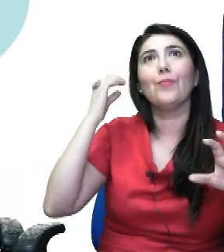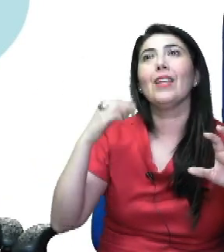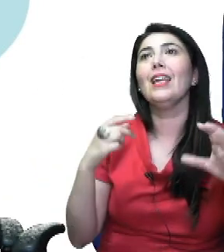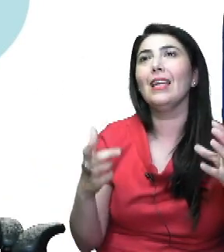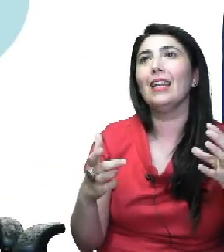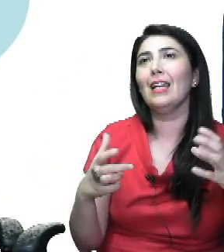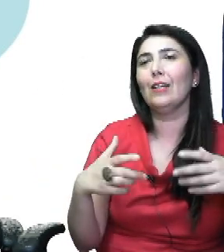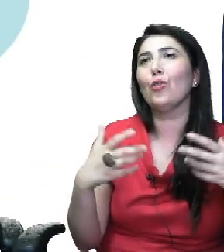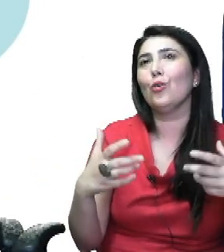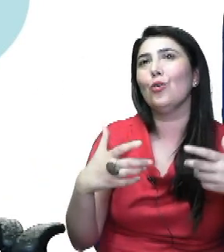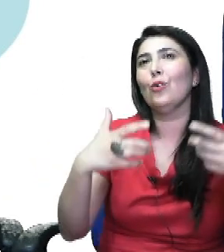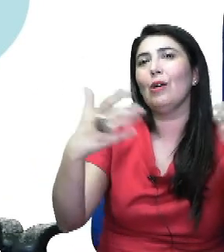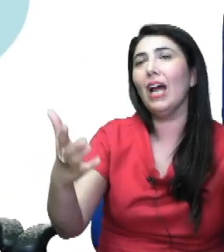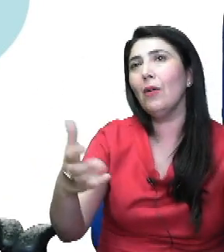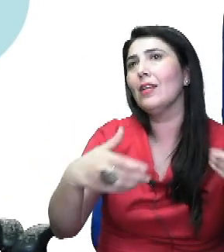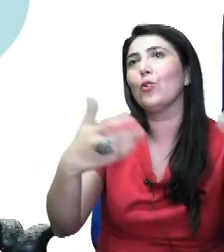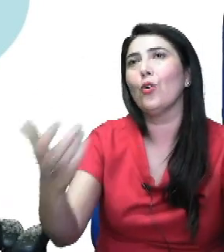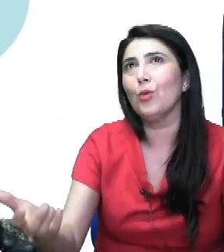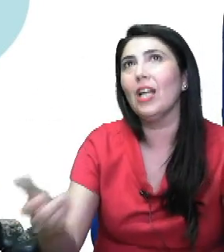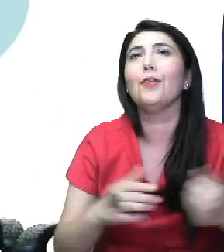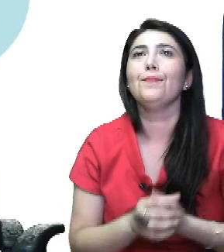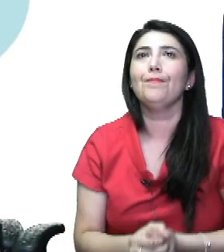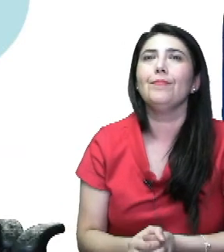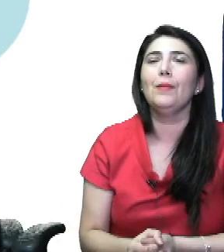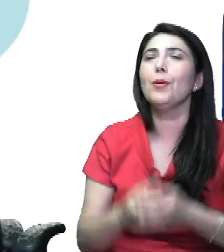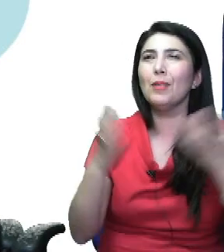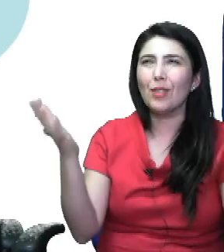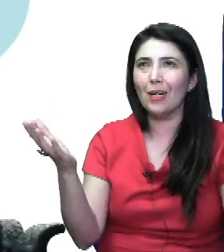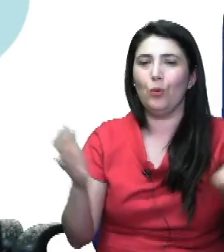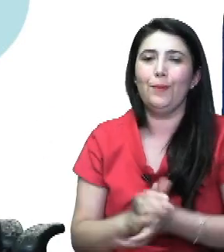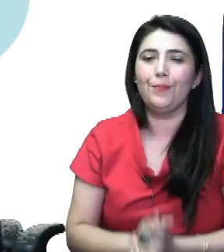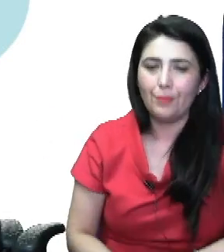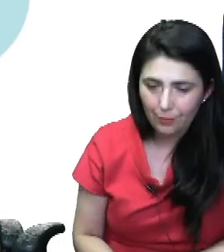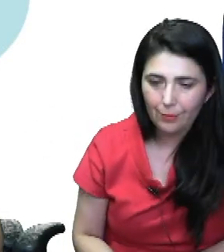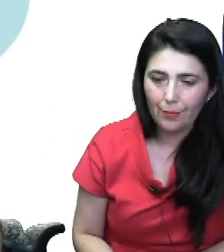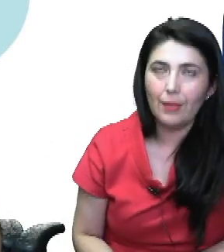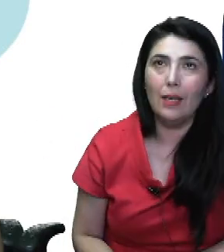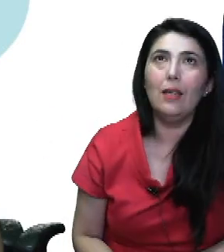En el entorno laboral o en el entorno comunitario, ¿bien? Por mencionar algunos.